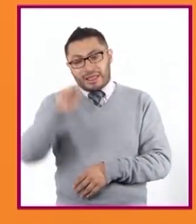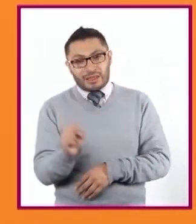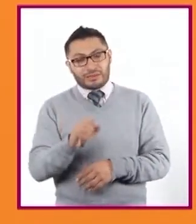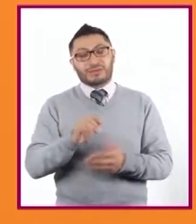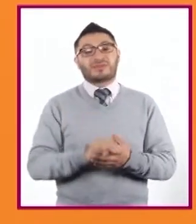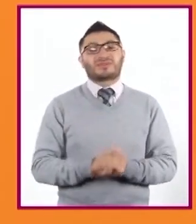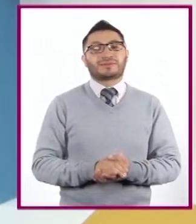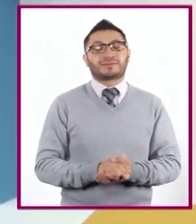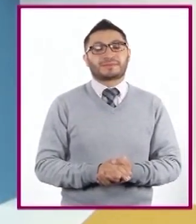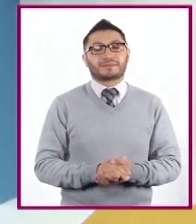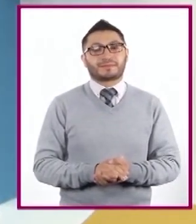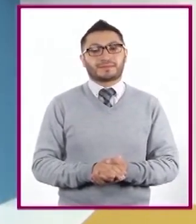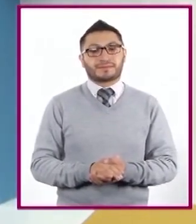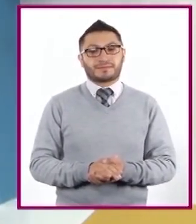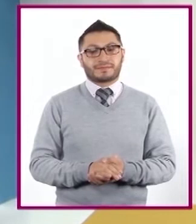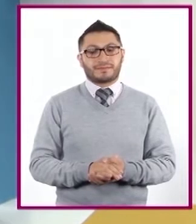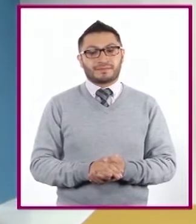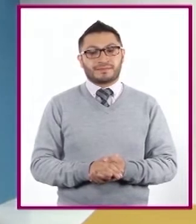Sánchez Berín.